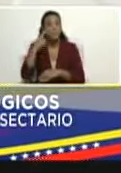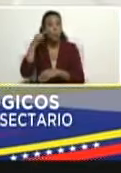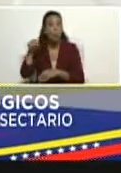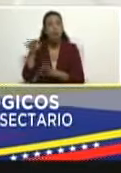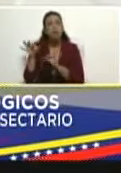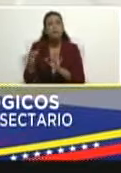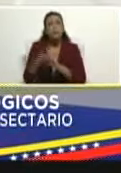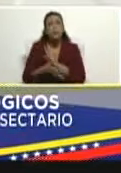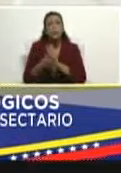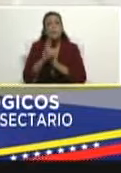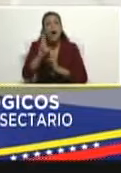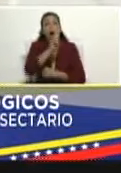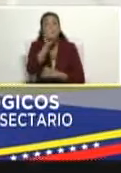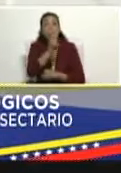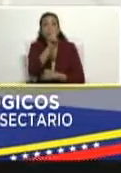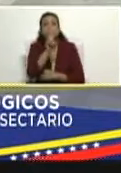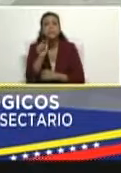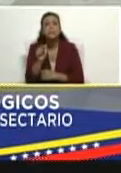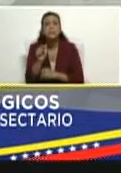caso, vamos a utilizar